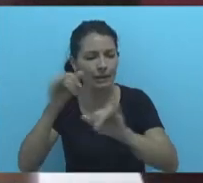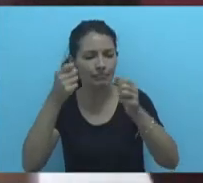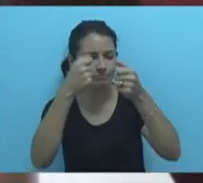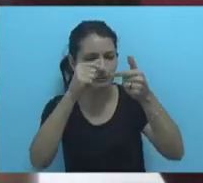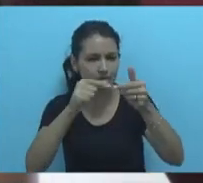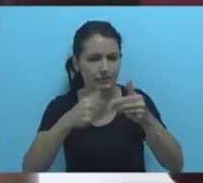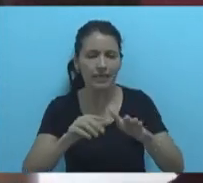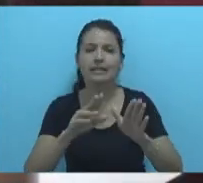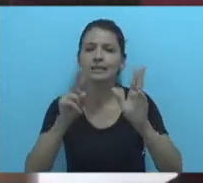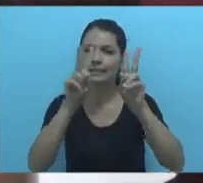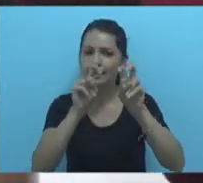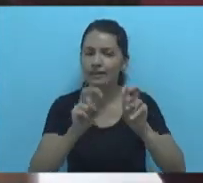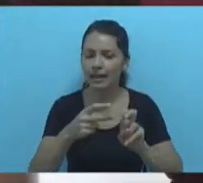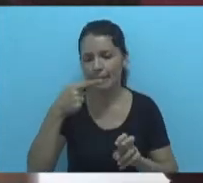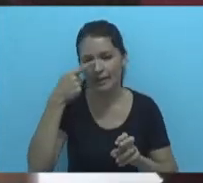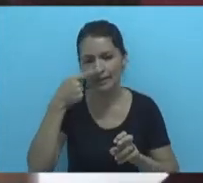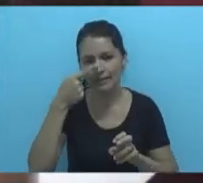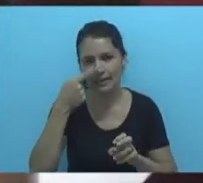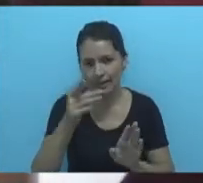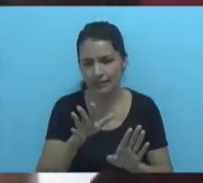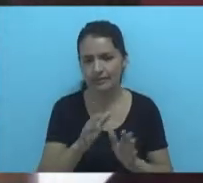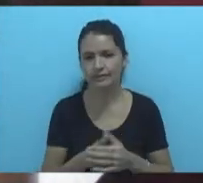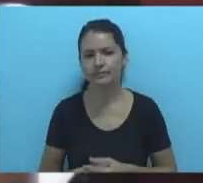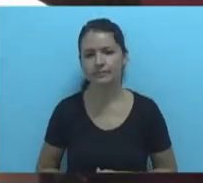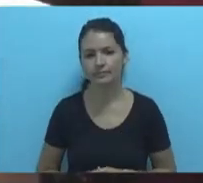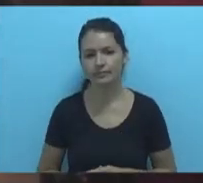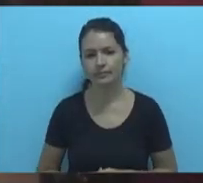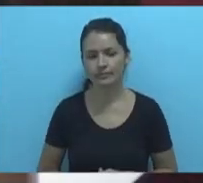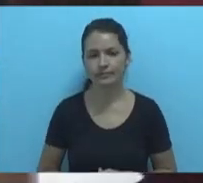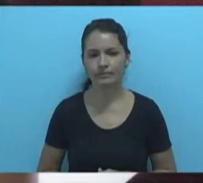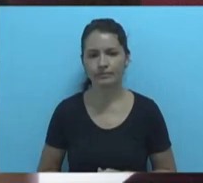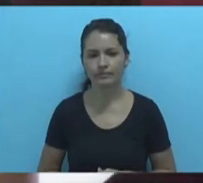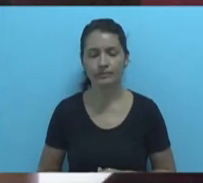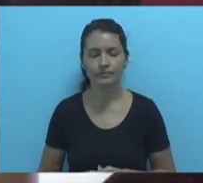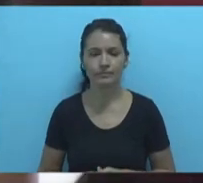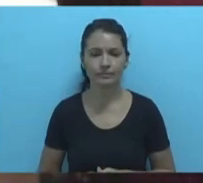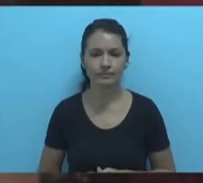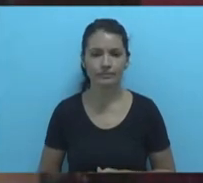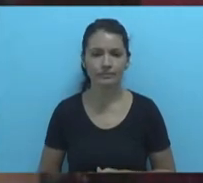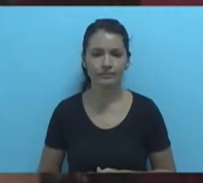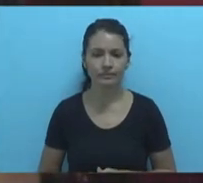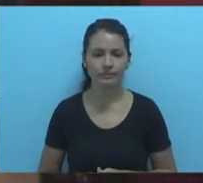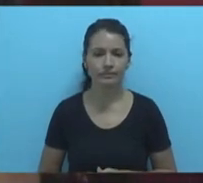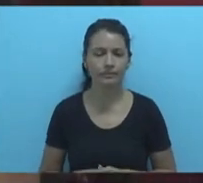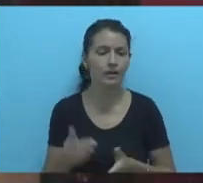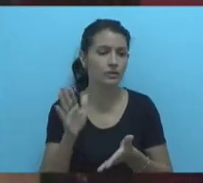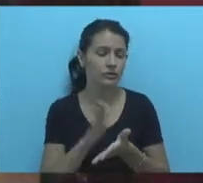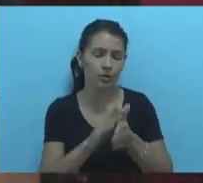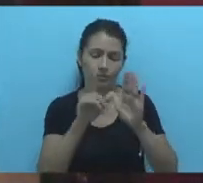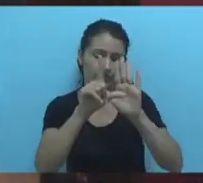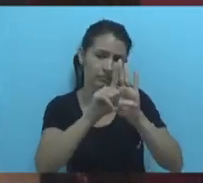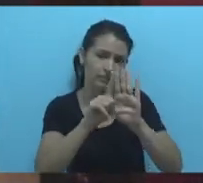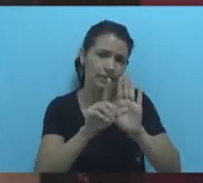mayores cuestiones de interés para todos los diputados y diputadas sobre el relevamiento que propone la ley, etcétera,